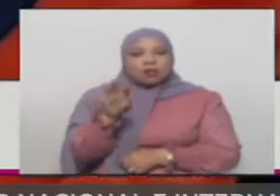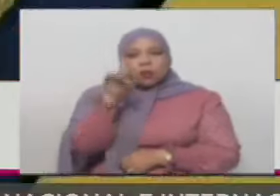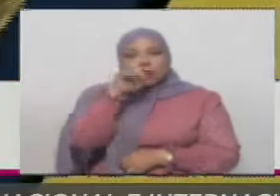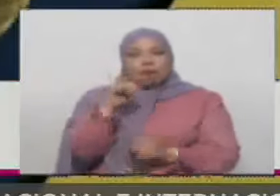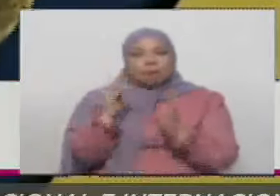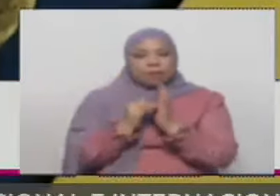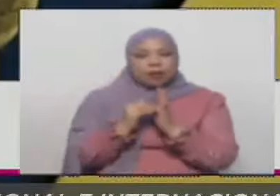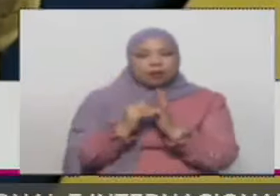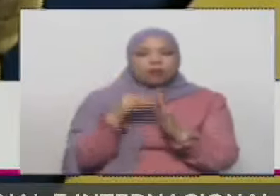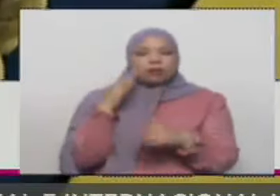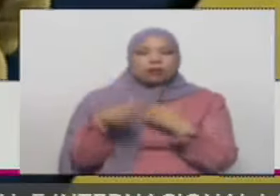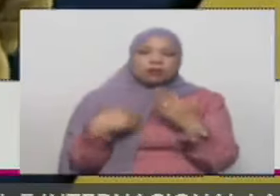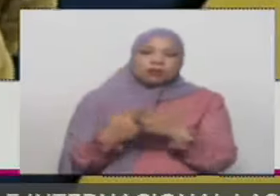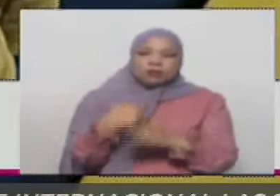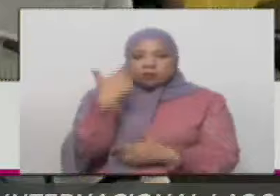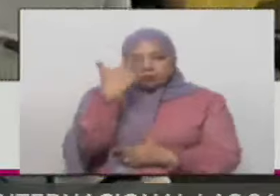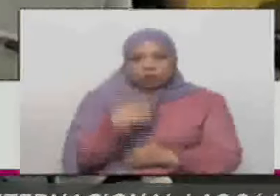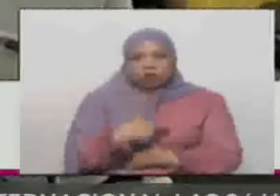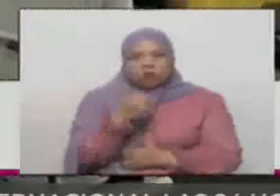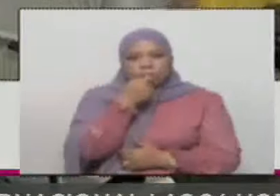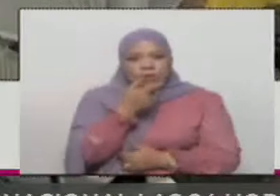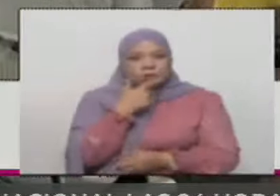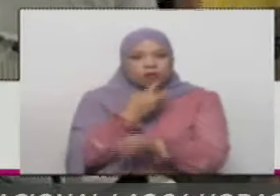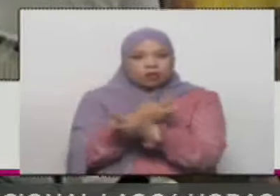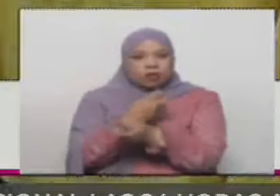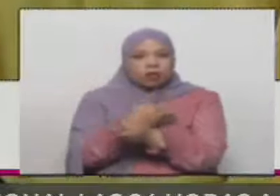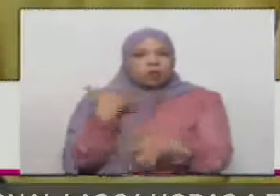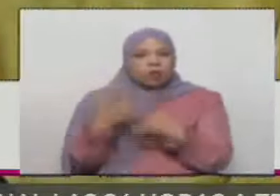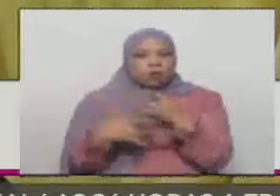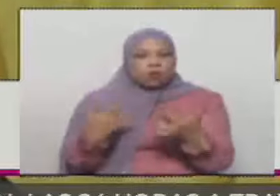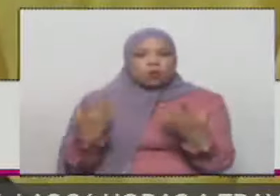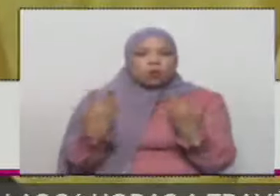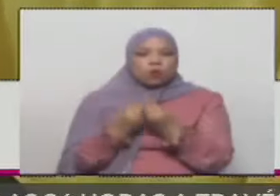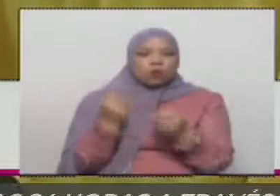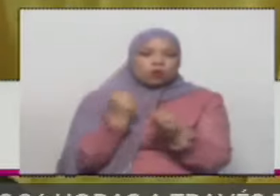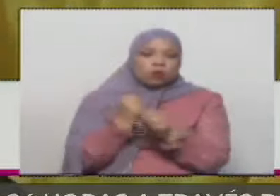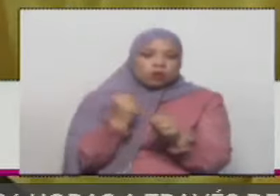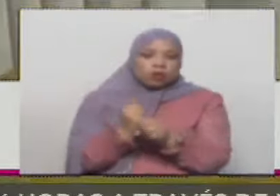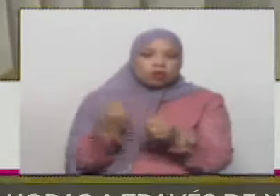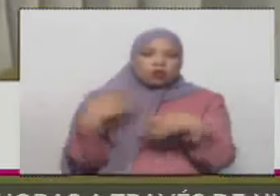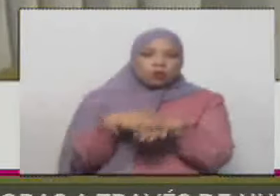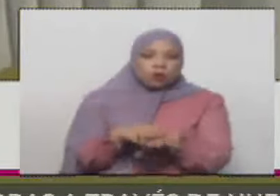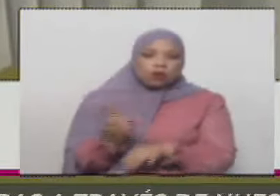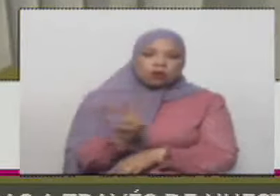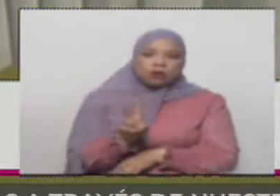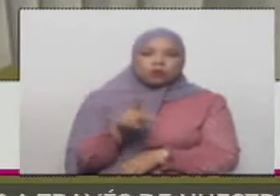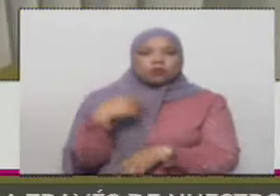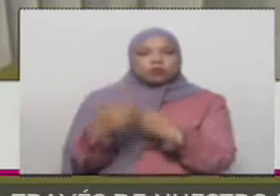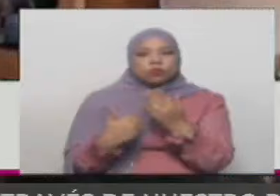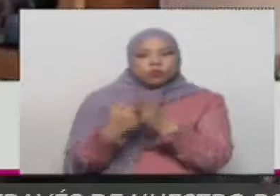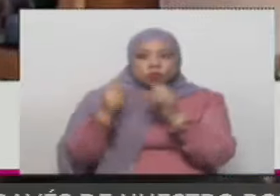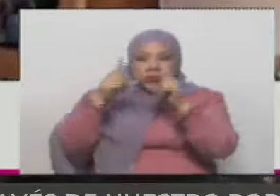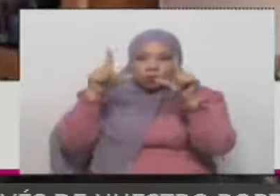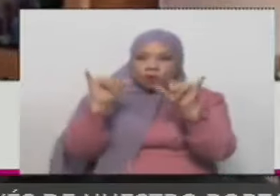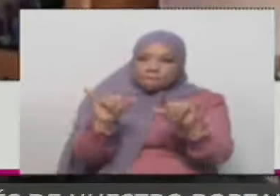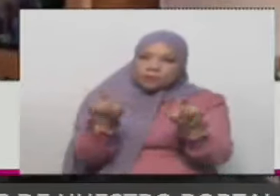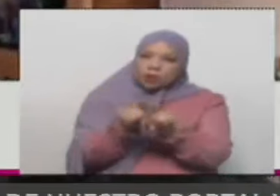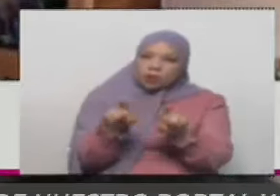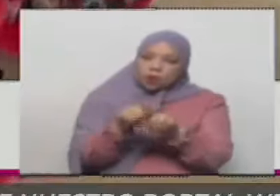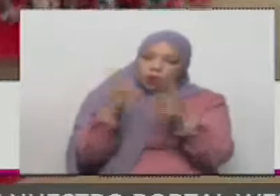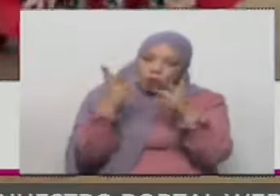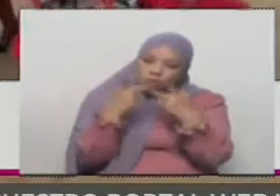Misión son personas de carne y hueso, pero es que agrupaciones se han venido apareciendo, los han sorprendido ellos mismos, el